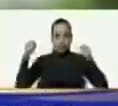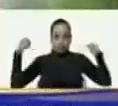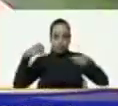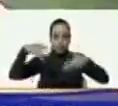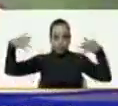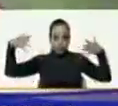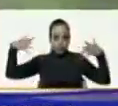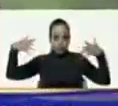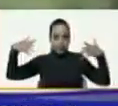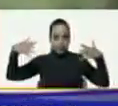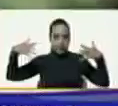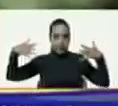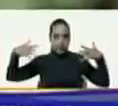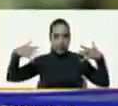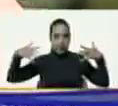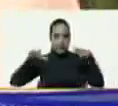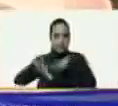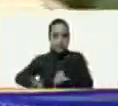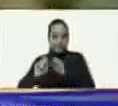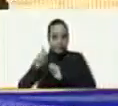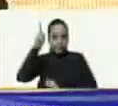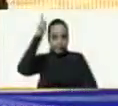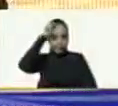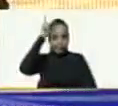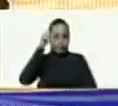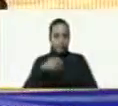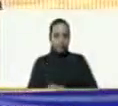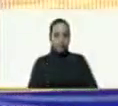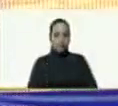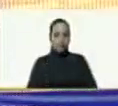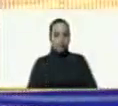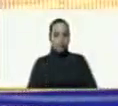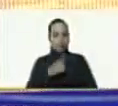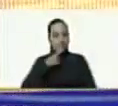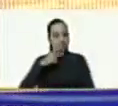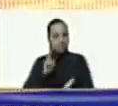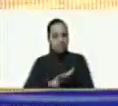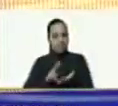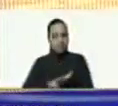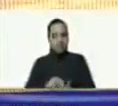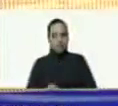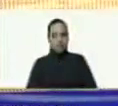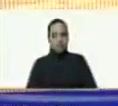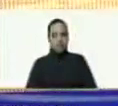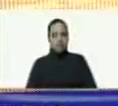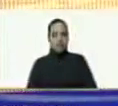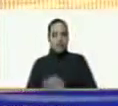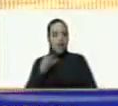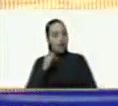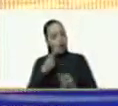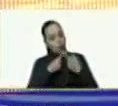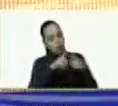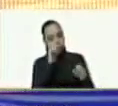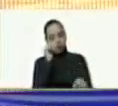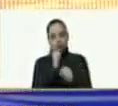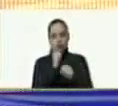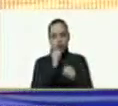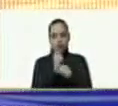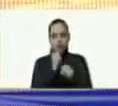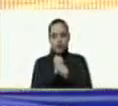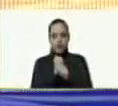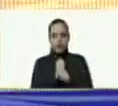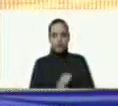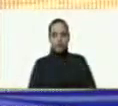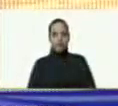de la tribu neoliberal. Correcto. Igualmente, aquí está otro trabajo muy bueno de